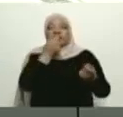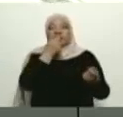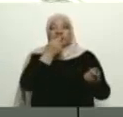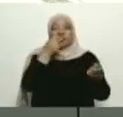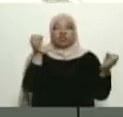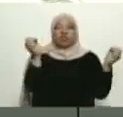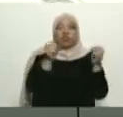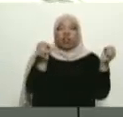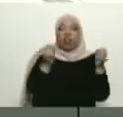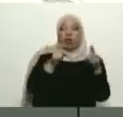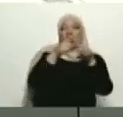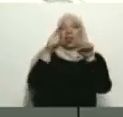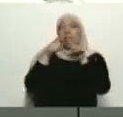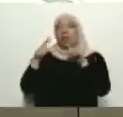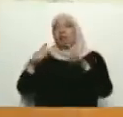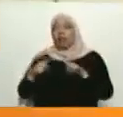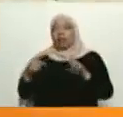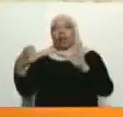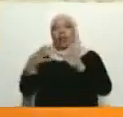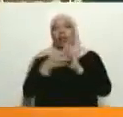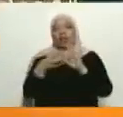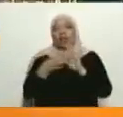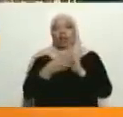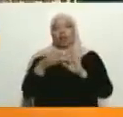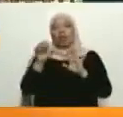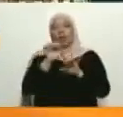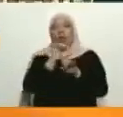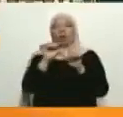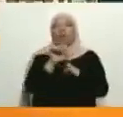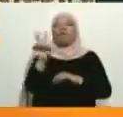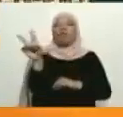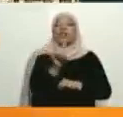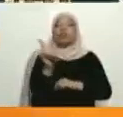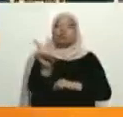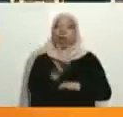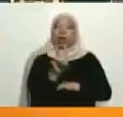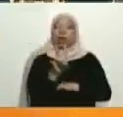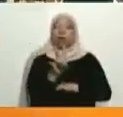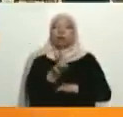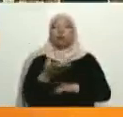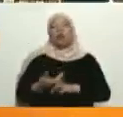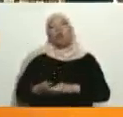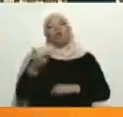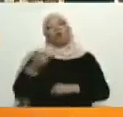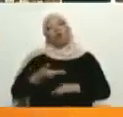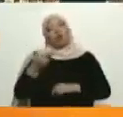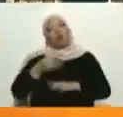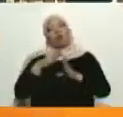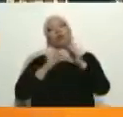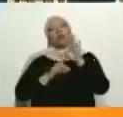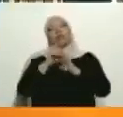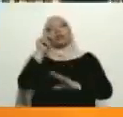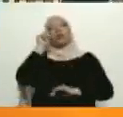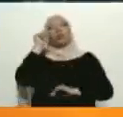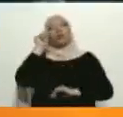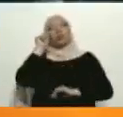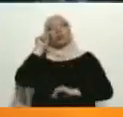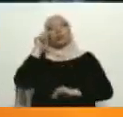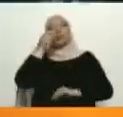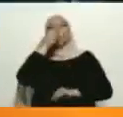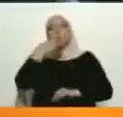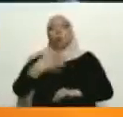que Venezuela esté posicionado en el mundo como un espacio importante para el desarrollo del turismo un gran